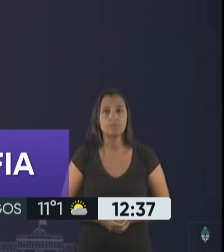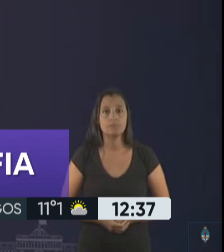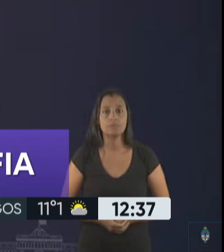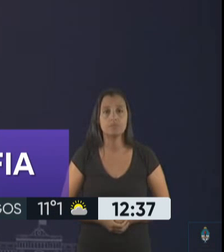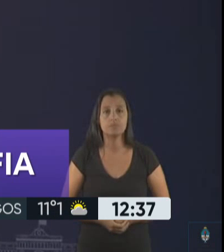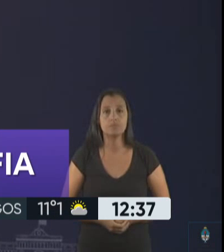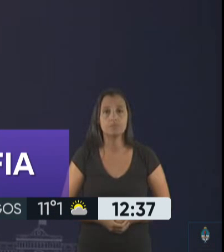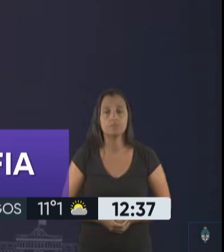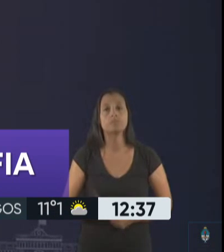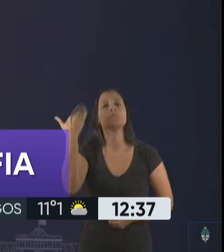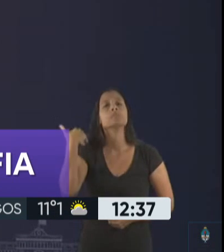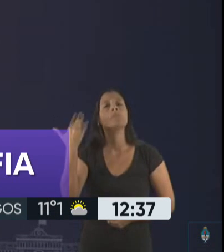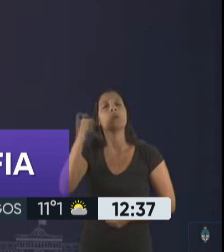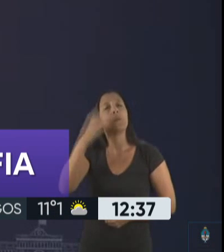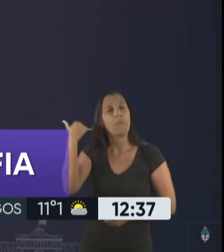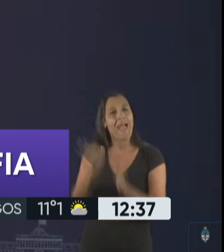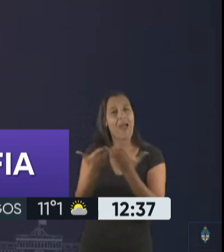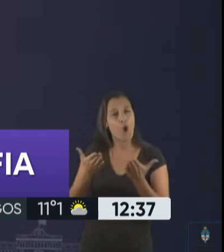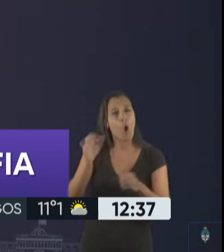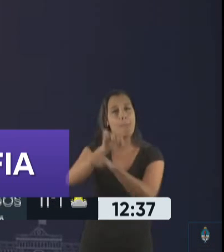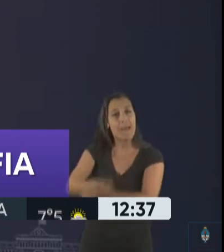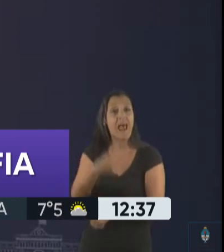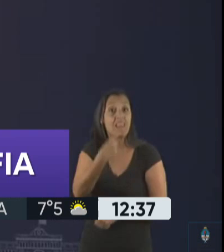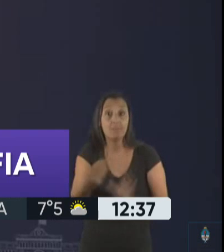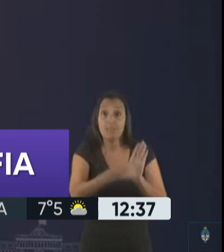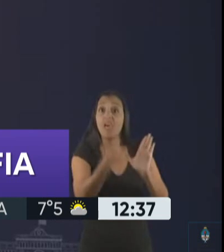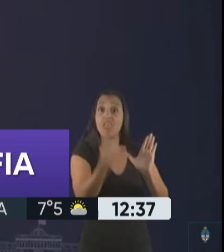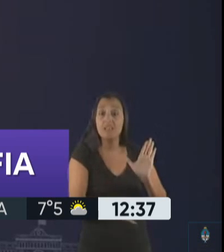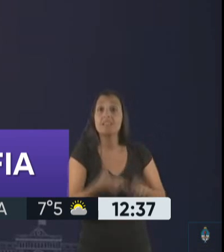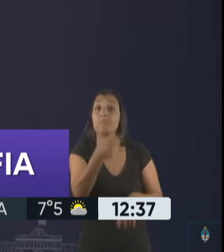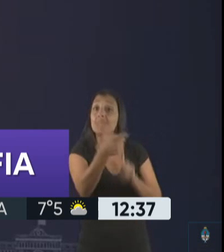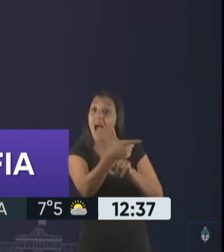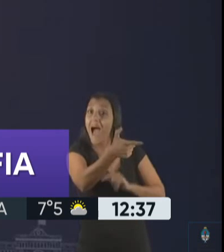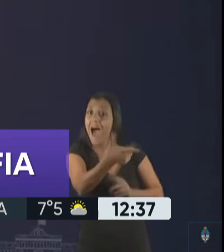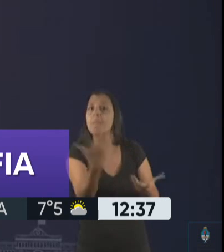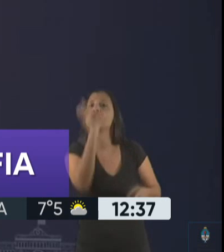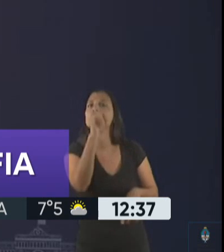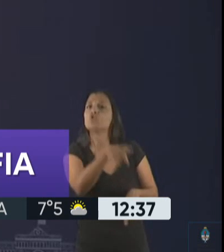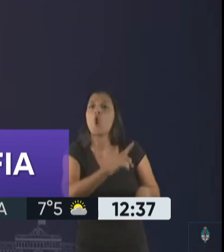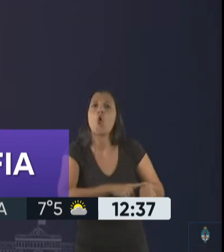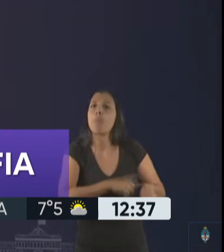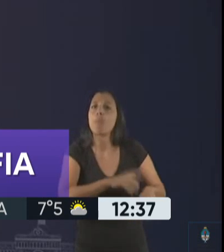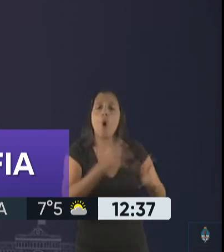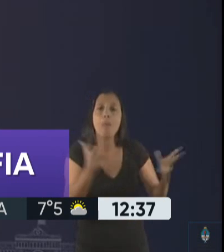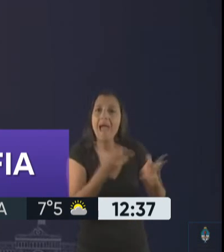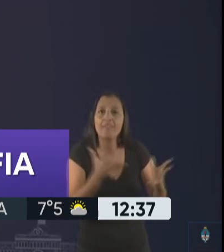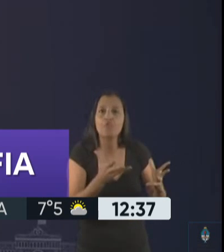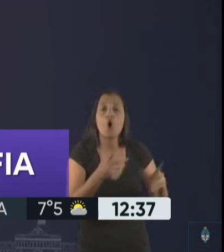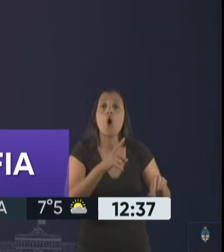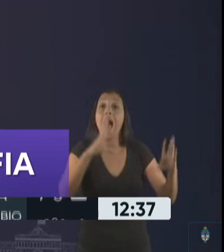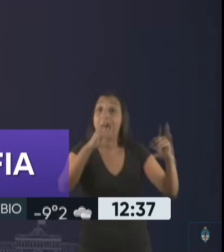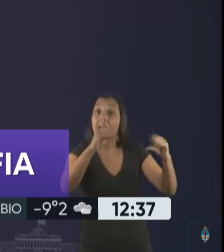en nuestro viejo código decía que se podía usar el arma solo en escalamiento de un muro durante la